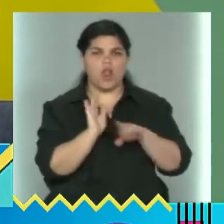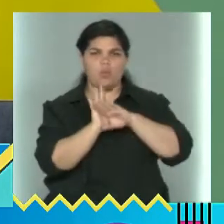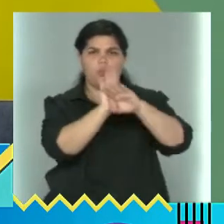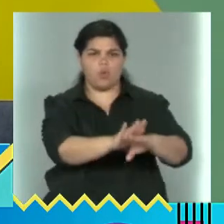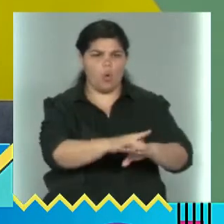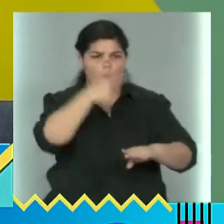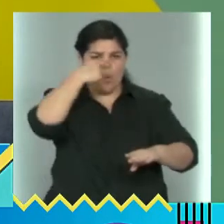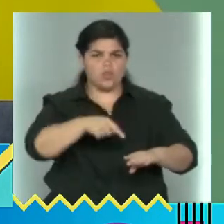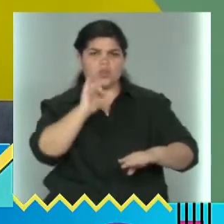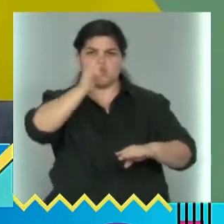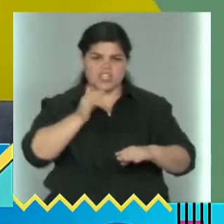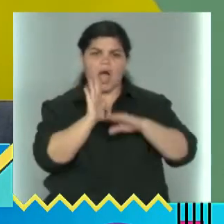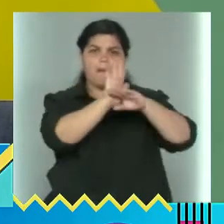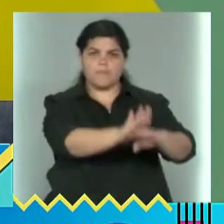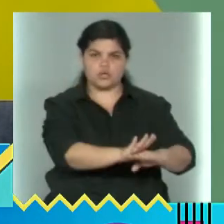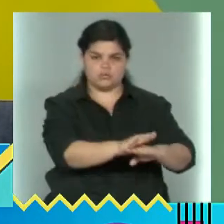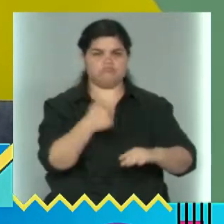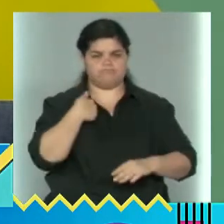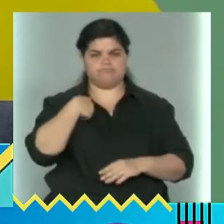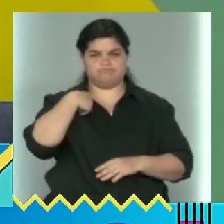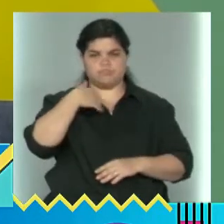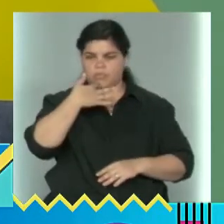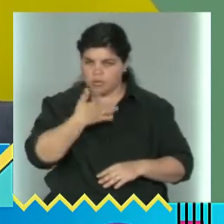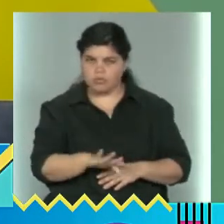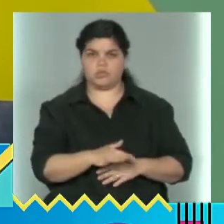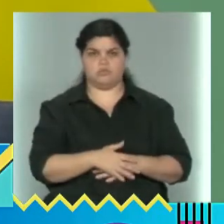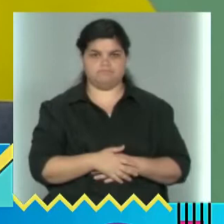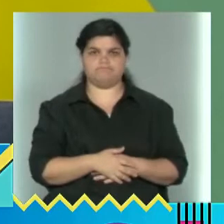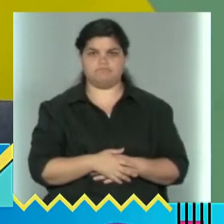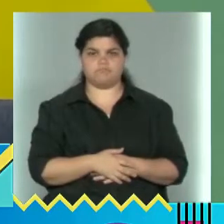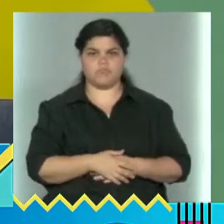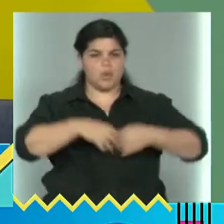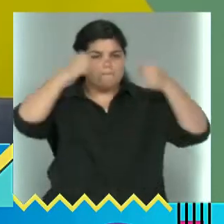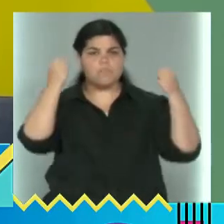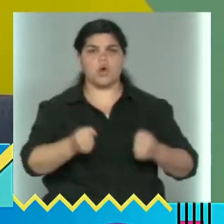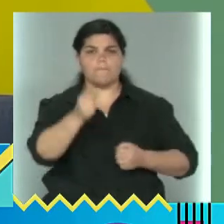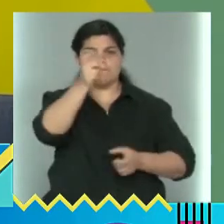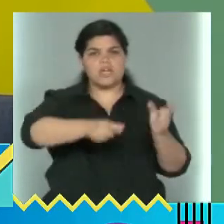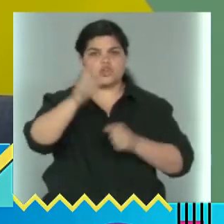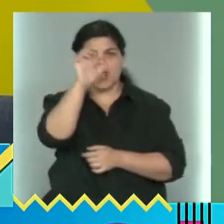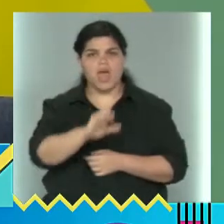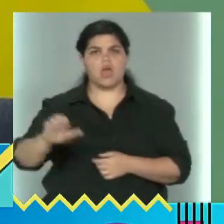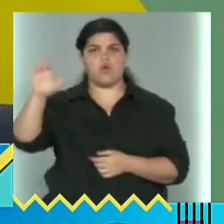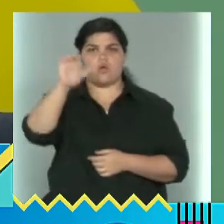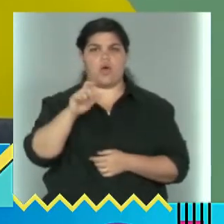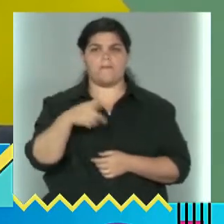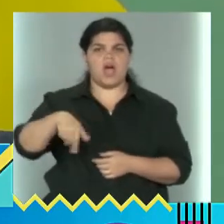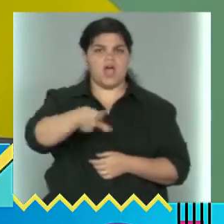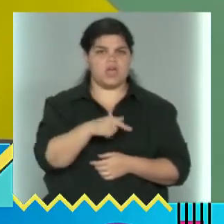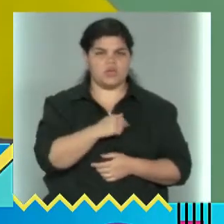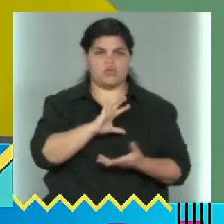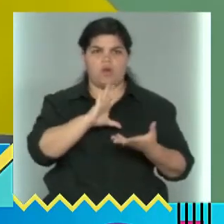el último bombardeo en Siria. Yo entiendo la posición del ciudadano común europeo al tener